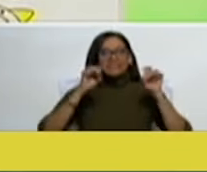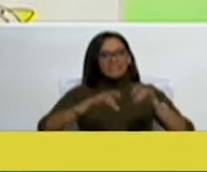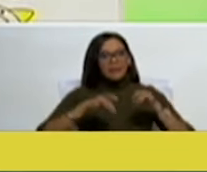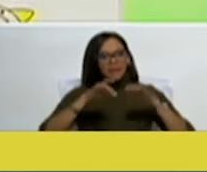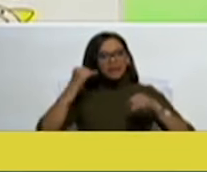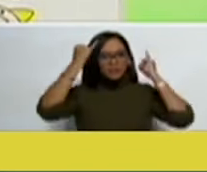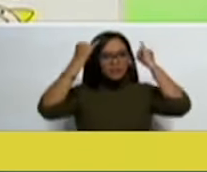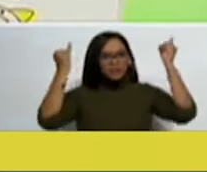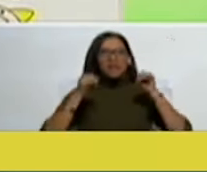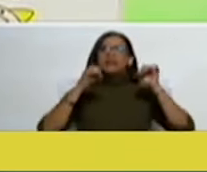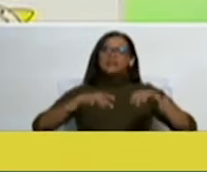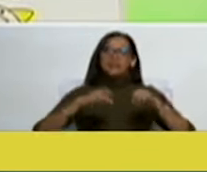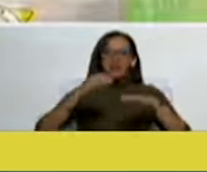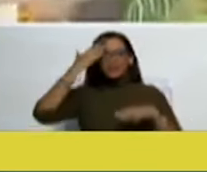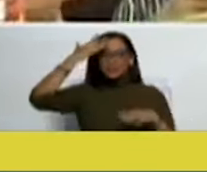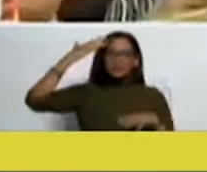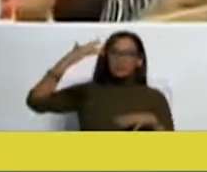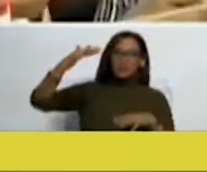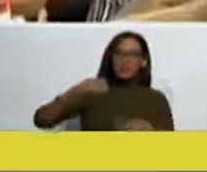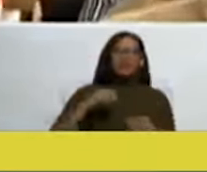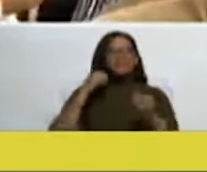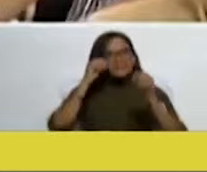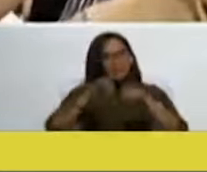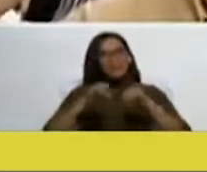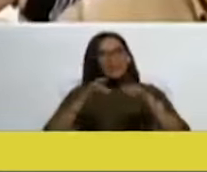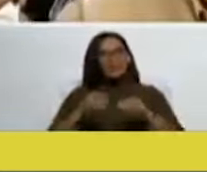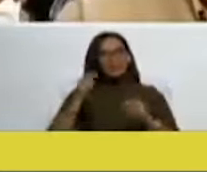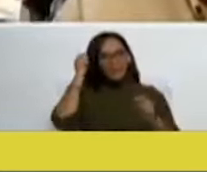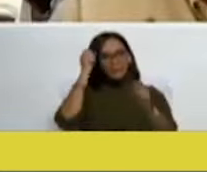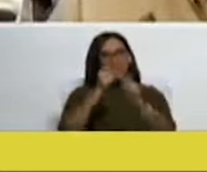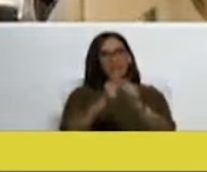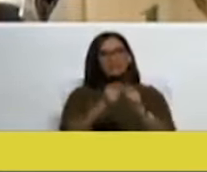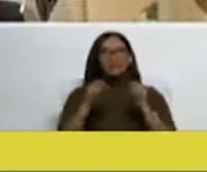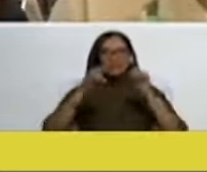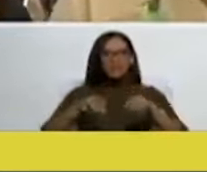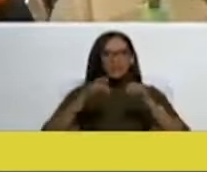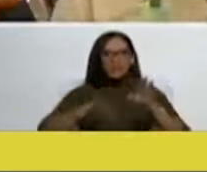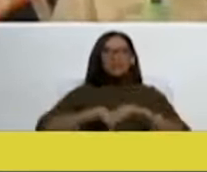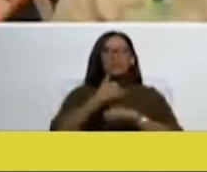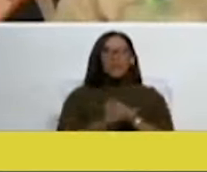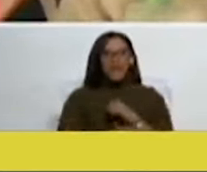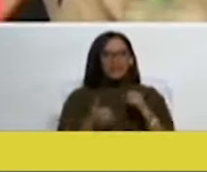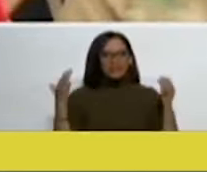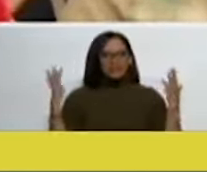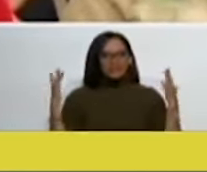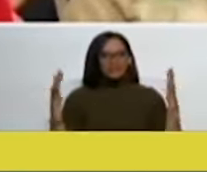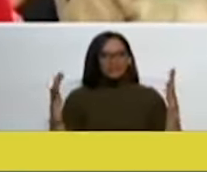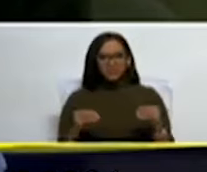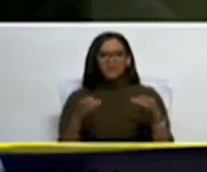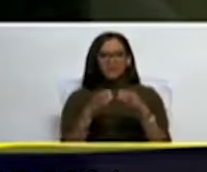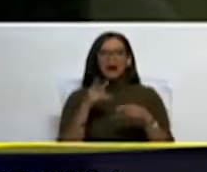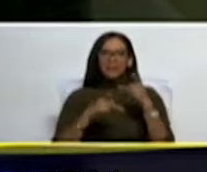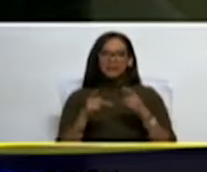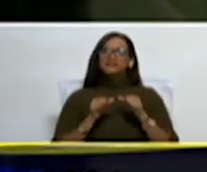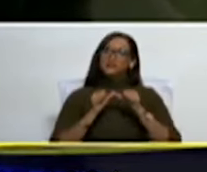de Alex Saab el 20 de noviembre. Fue un canje por agentes de la CIA que habían venido a invadir Venezuela. Estados